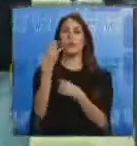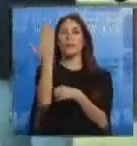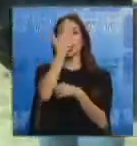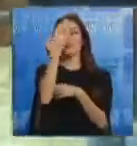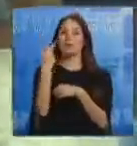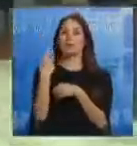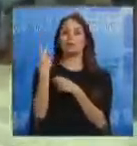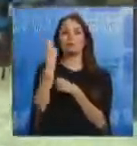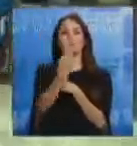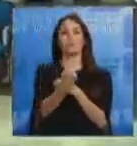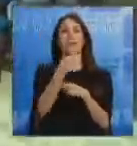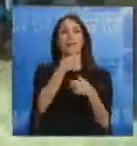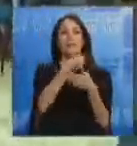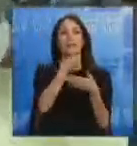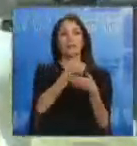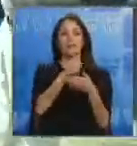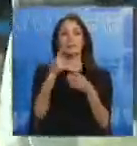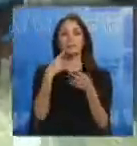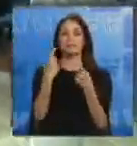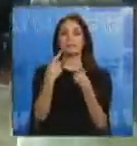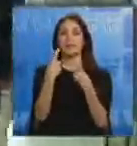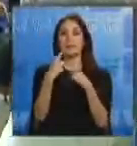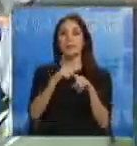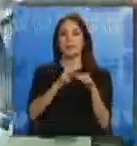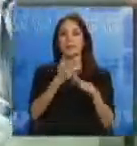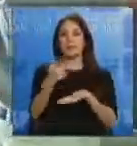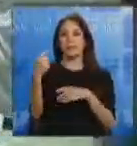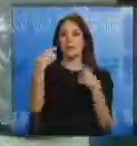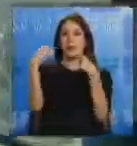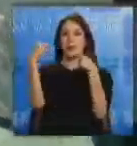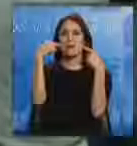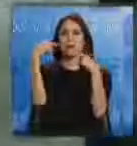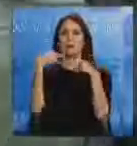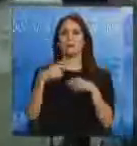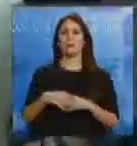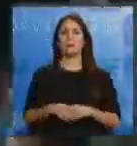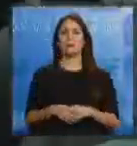sobre el nuevo proyecto de ley de incentivos tributarios.